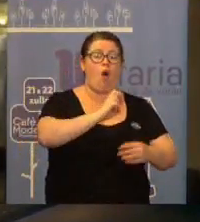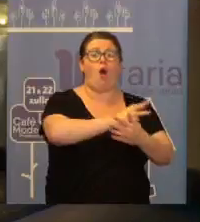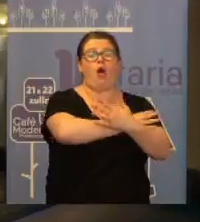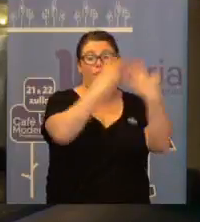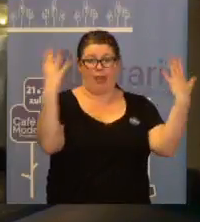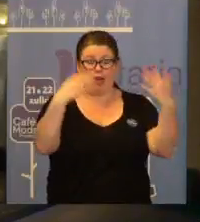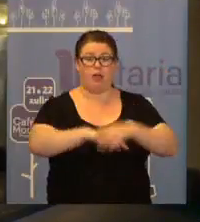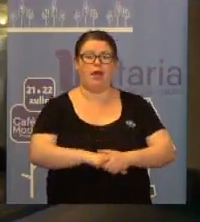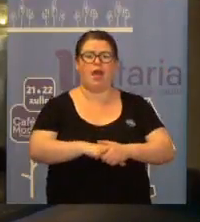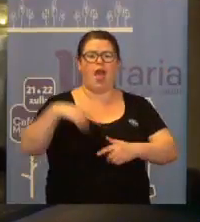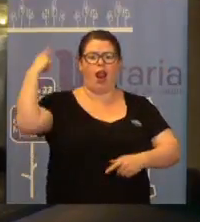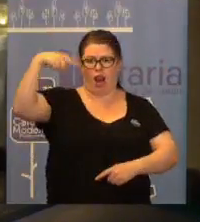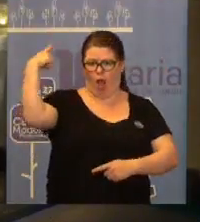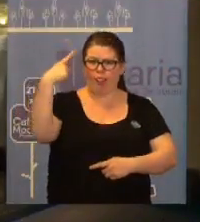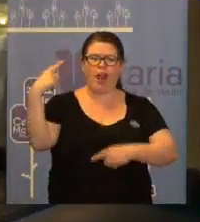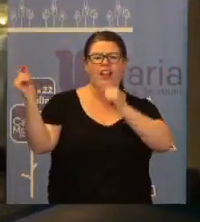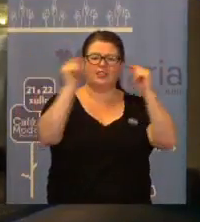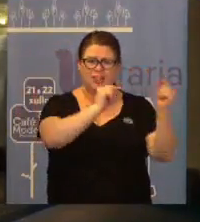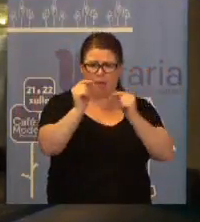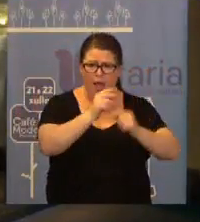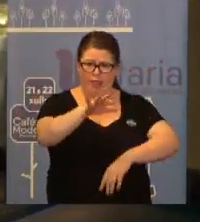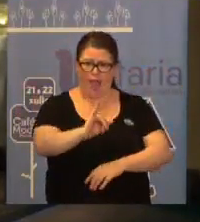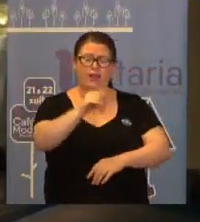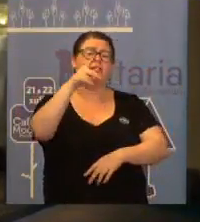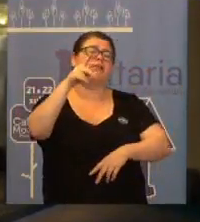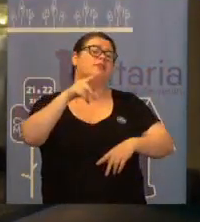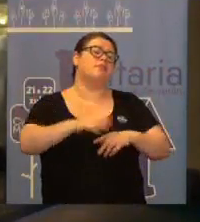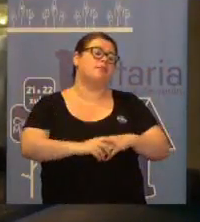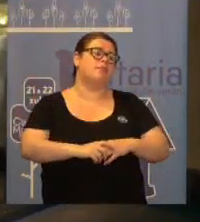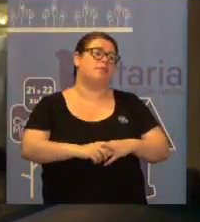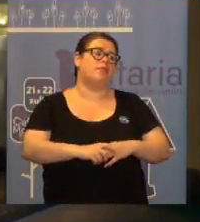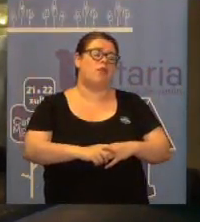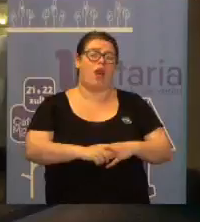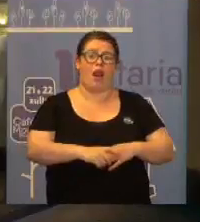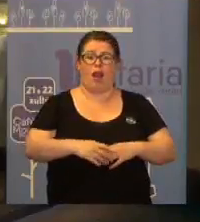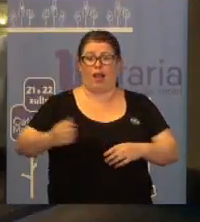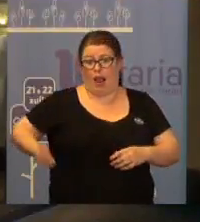debate en Londres sobre a problemática que xeneraban as cacas dos cabalos,